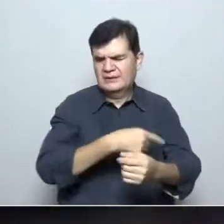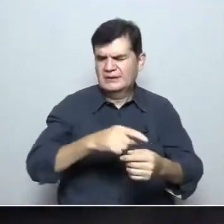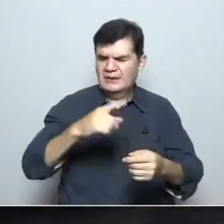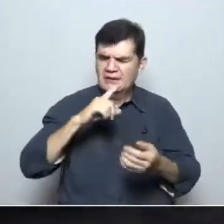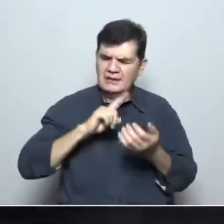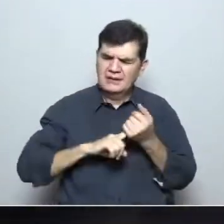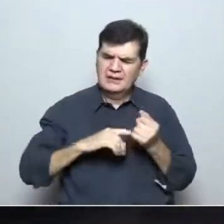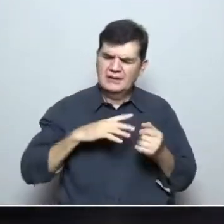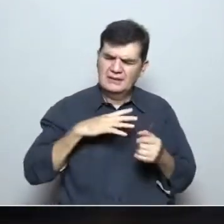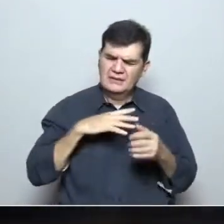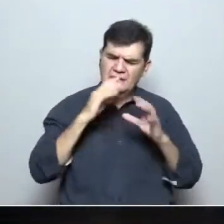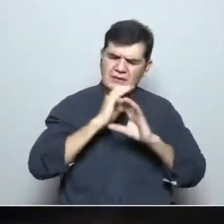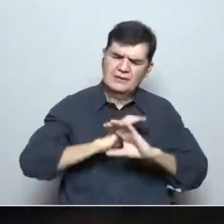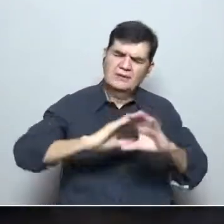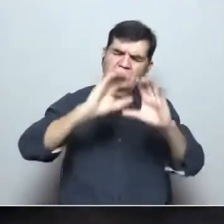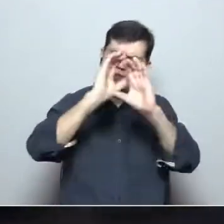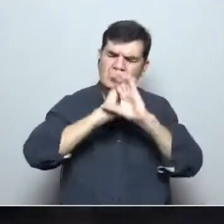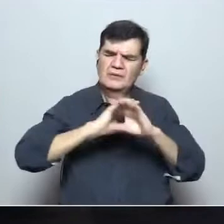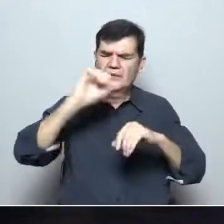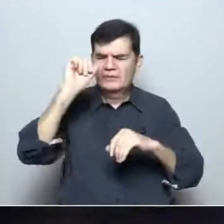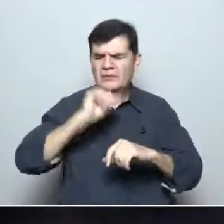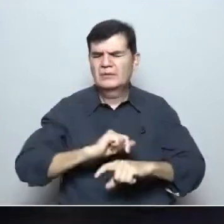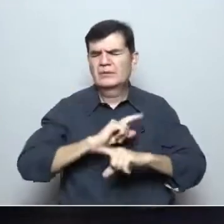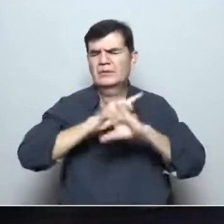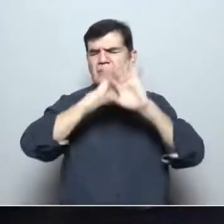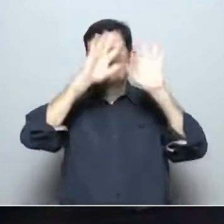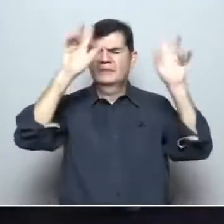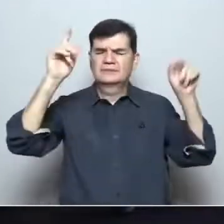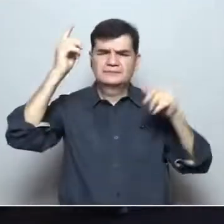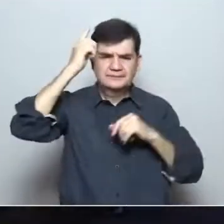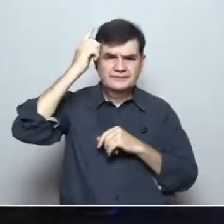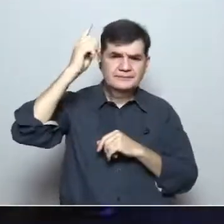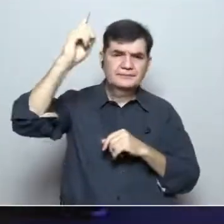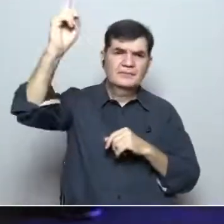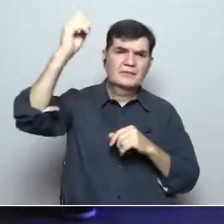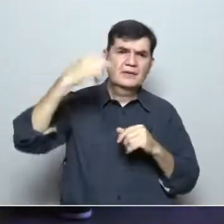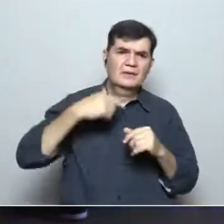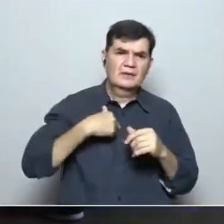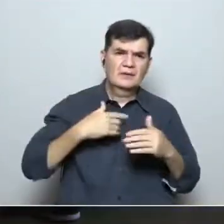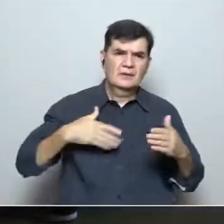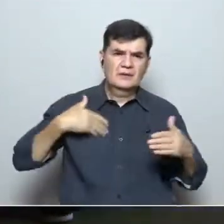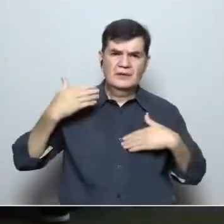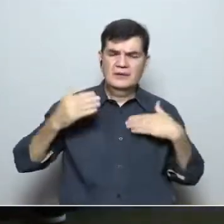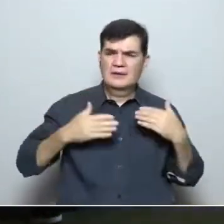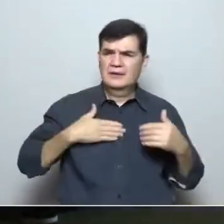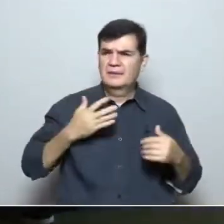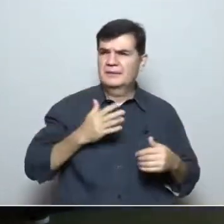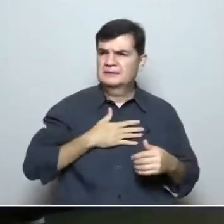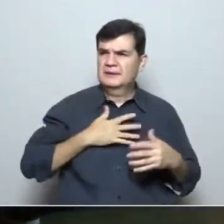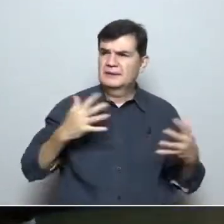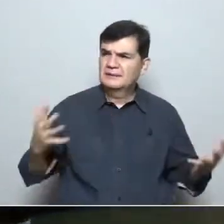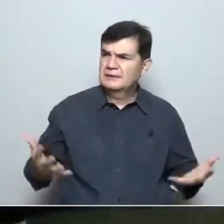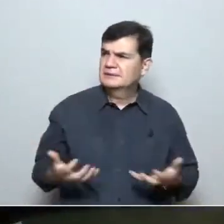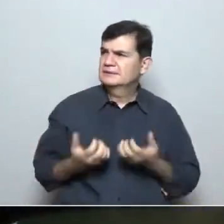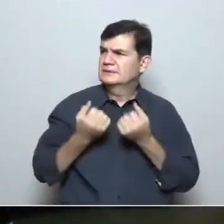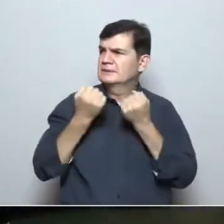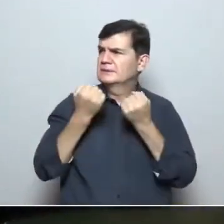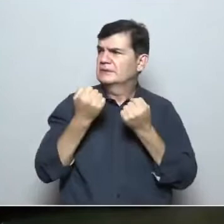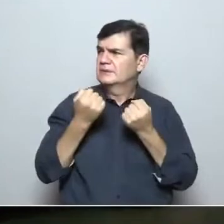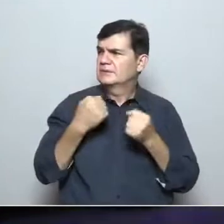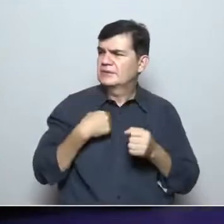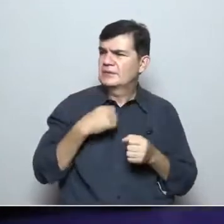ser. Cantamos por tu gloria, Dios, el gozo de tu